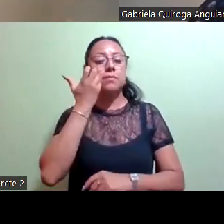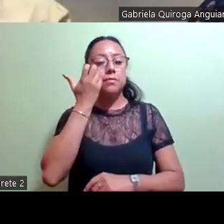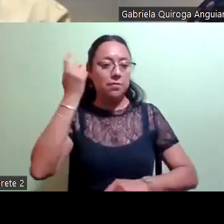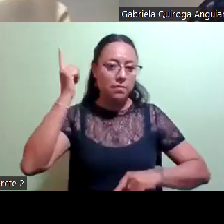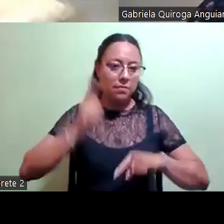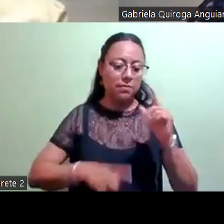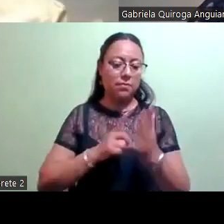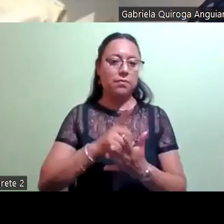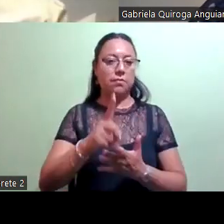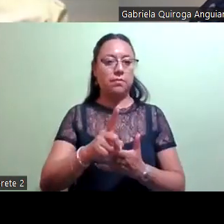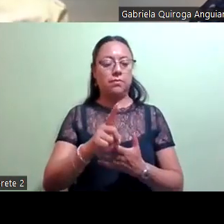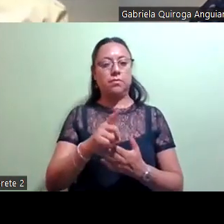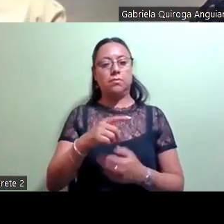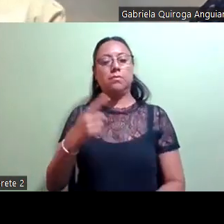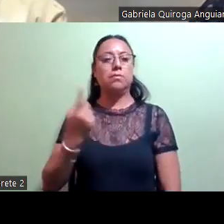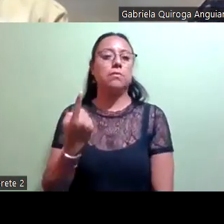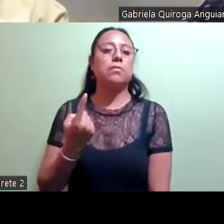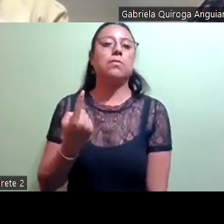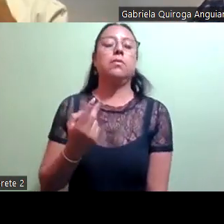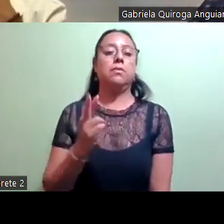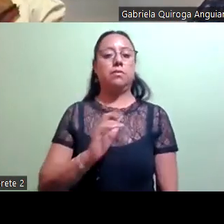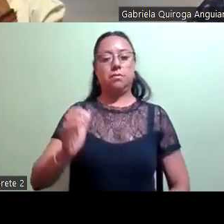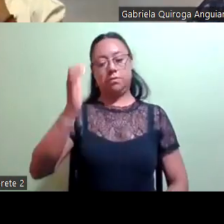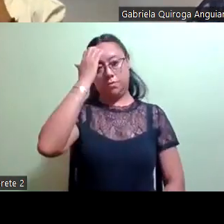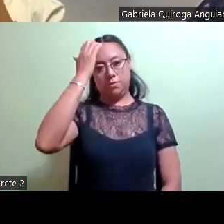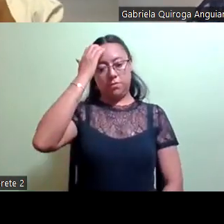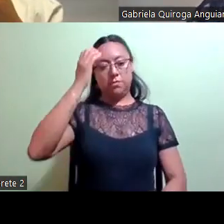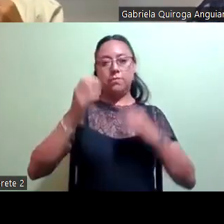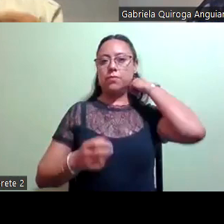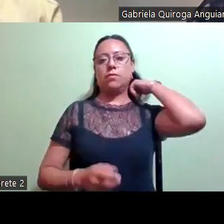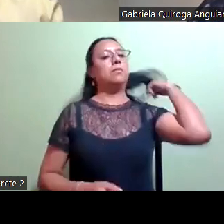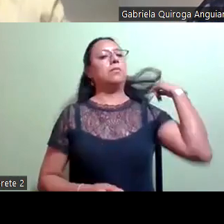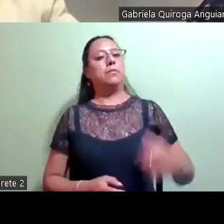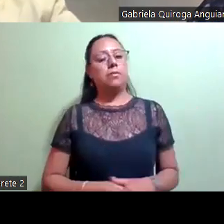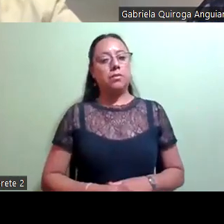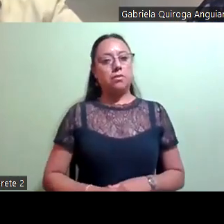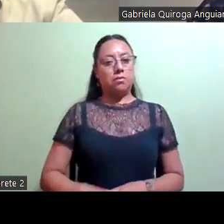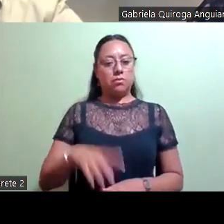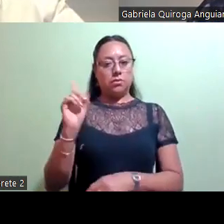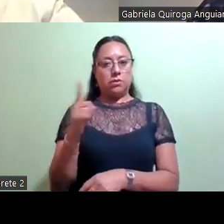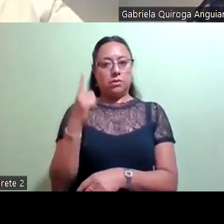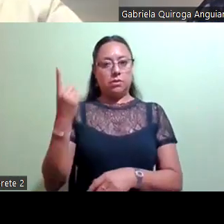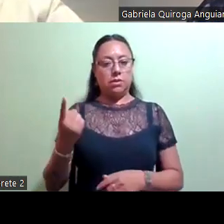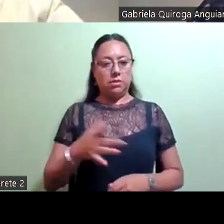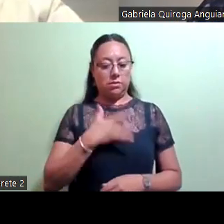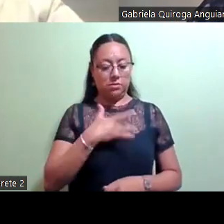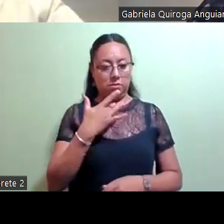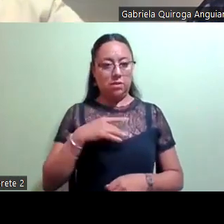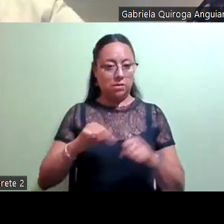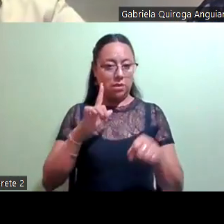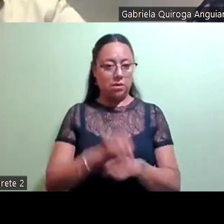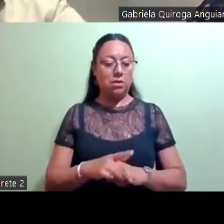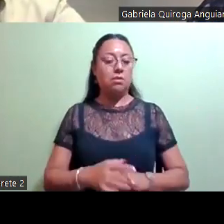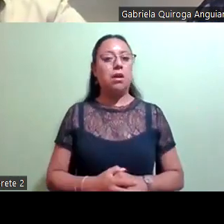los derechos que reconoce el dictamen a seres sintientes, condicionándolos a suficiencia presupuestal. No solo es una canallada y una